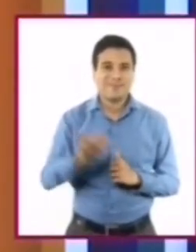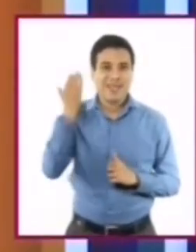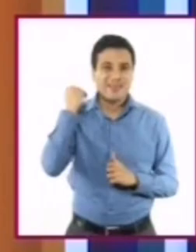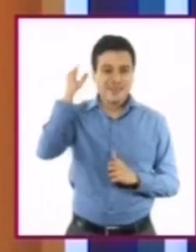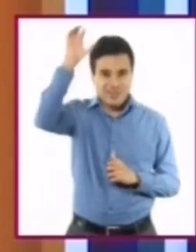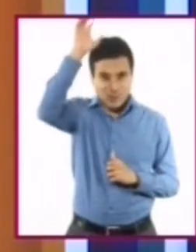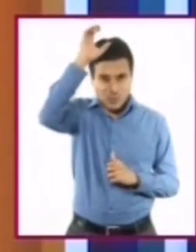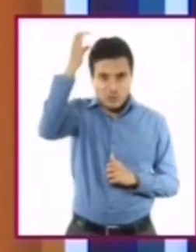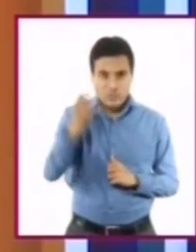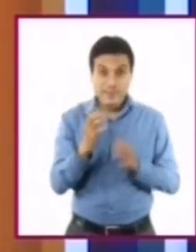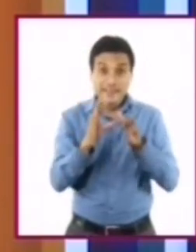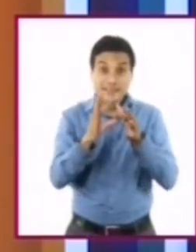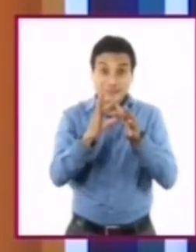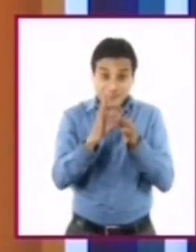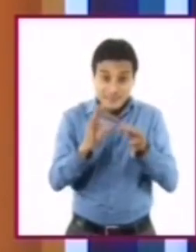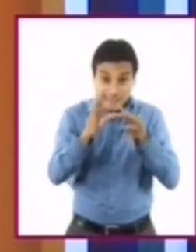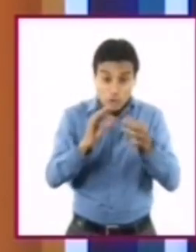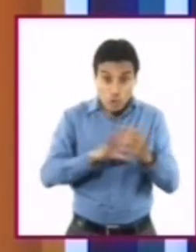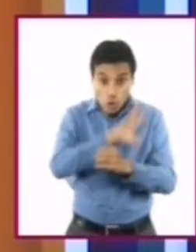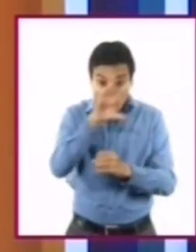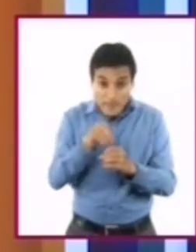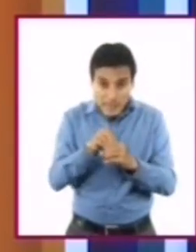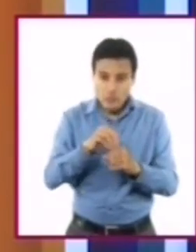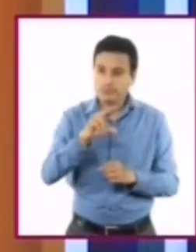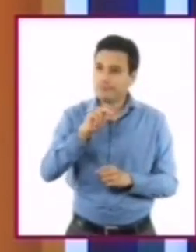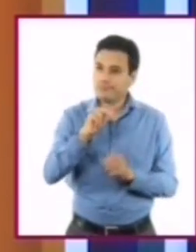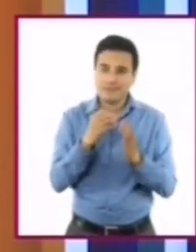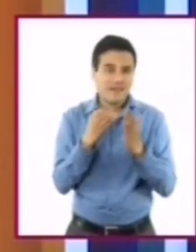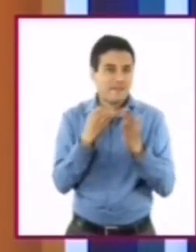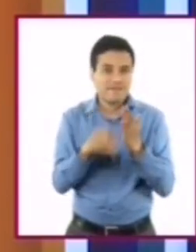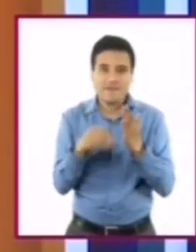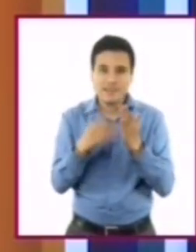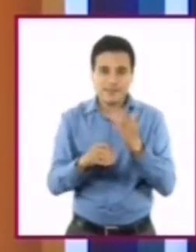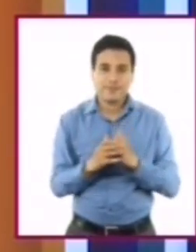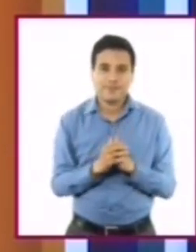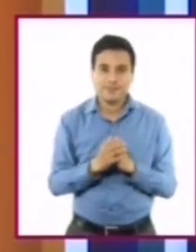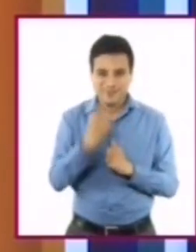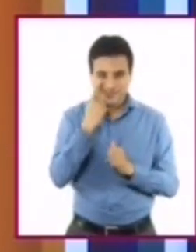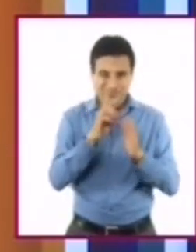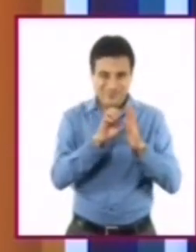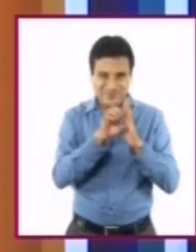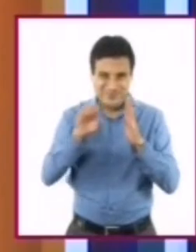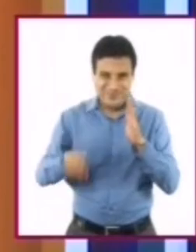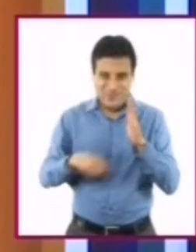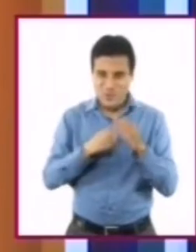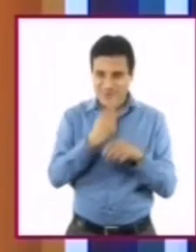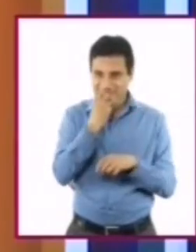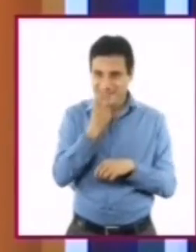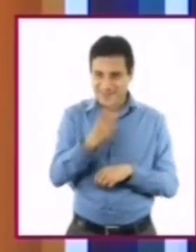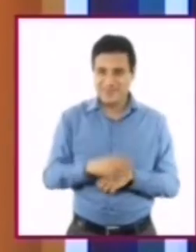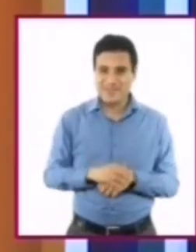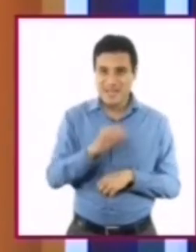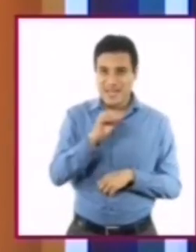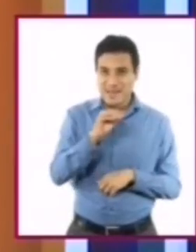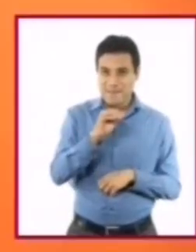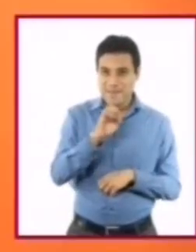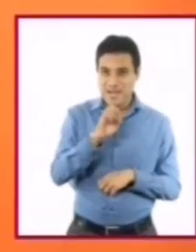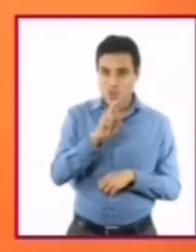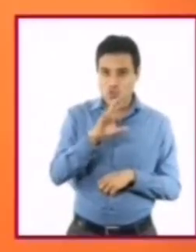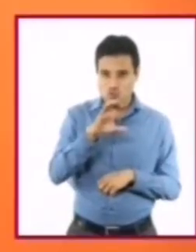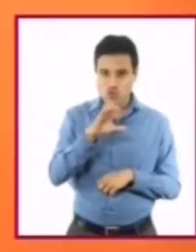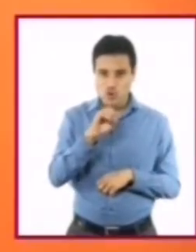ley de gravitación universal de Newton, como lo que mencionaba hace un momento, acerca de la órbita de